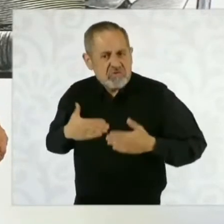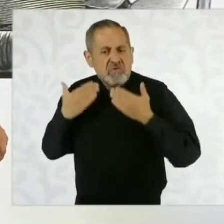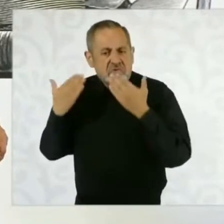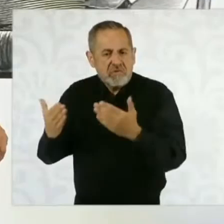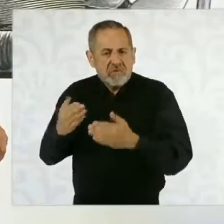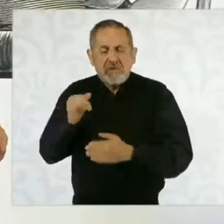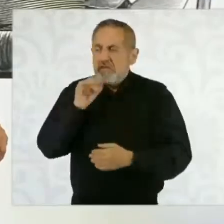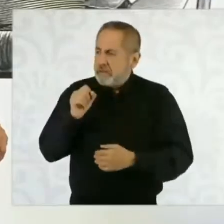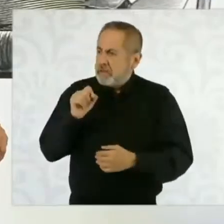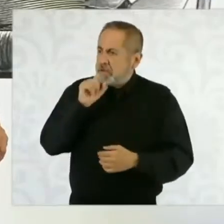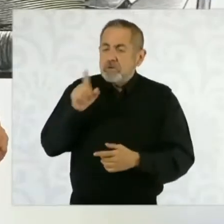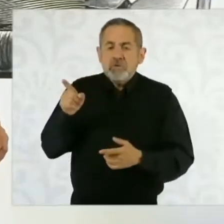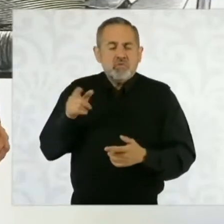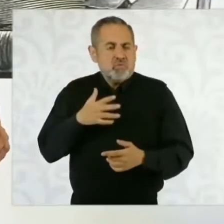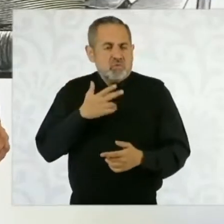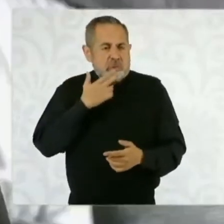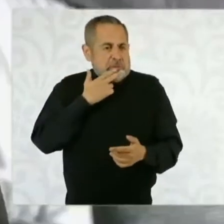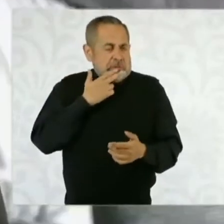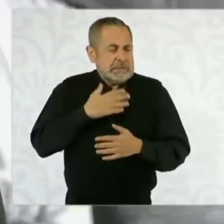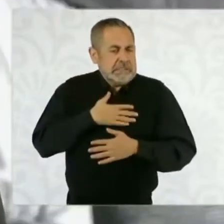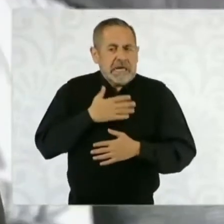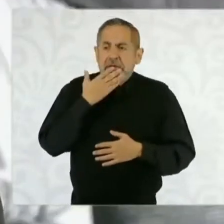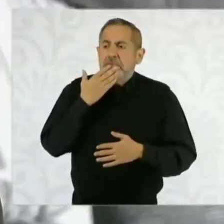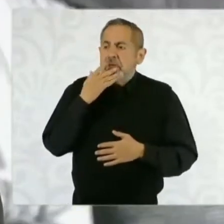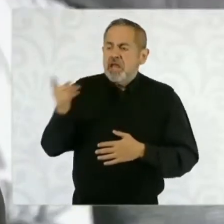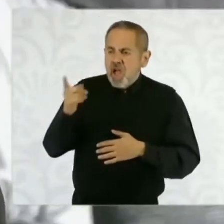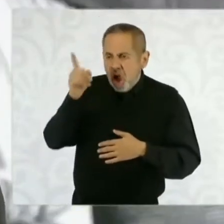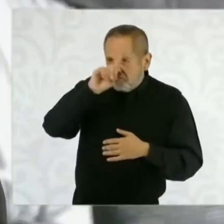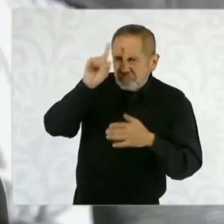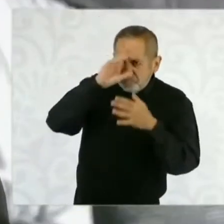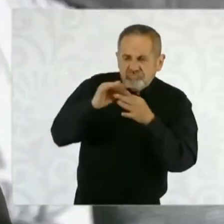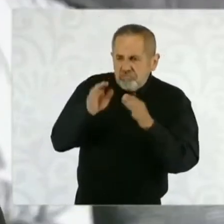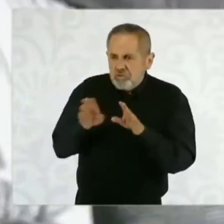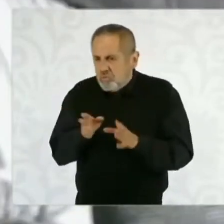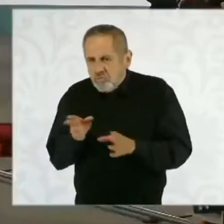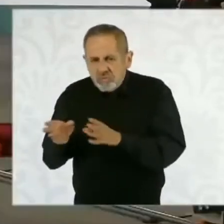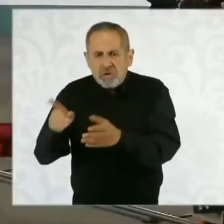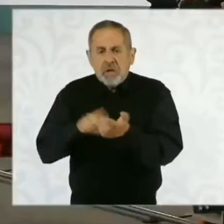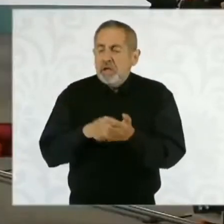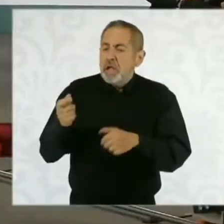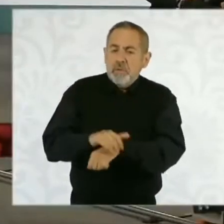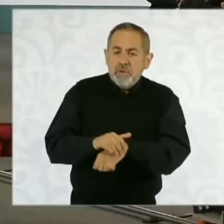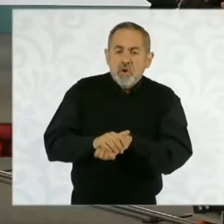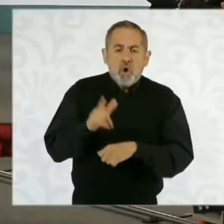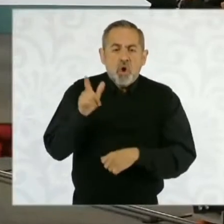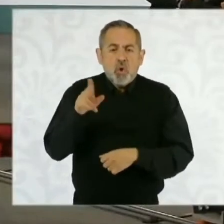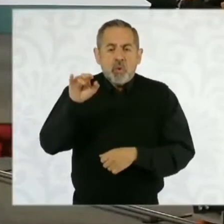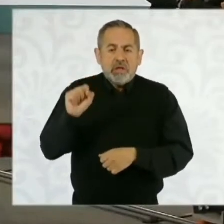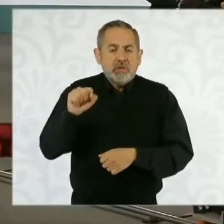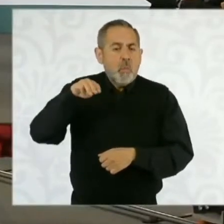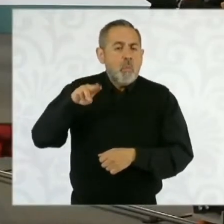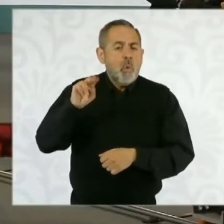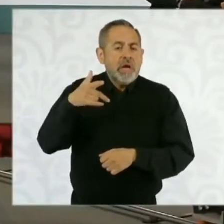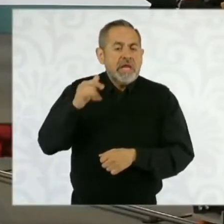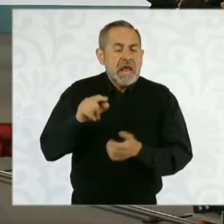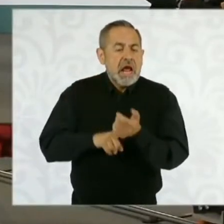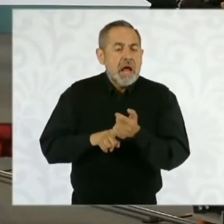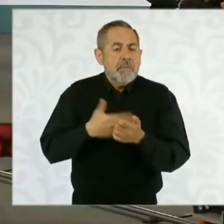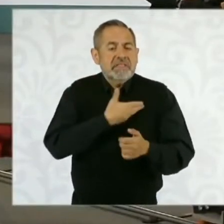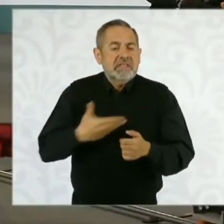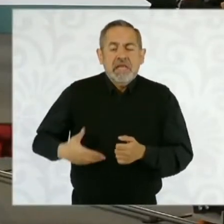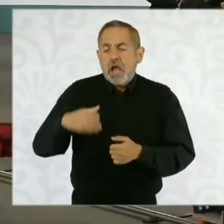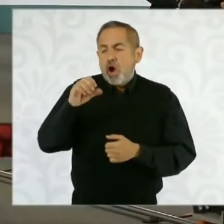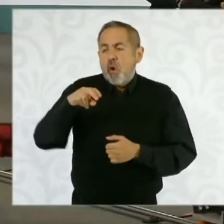sino el aprecio por la gran capacidad que ha tenido para guiarnos, con nuestro amigo Luis Munguía, presidente de la